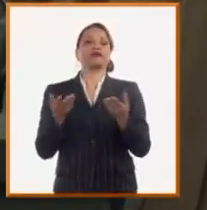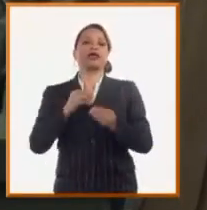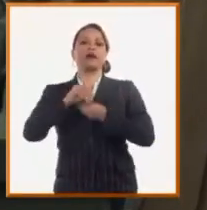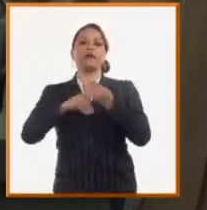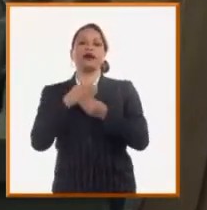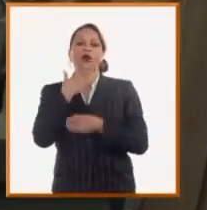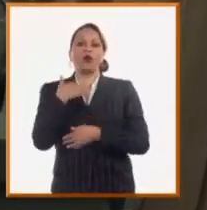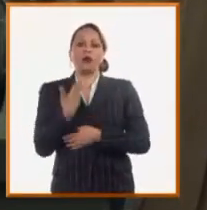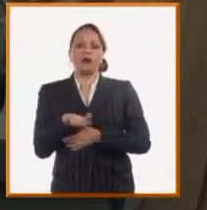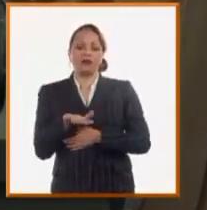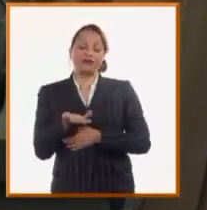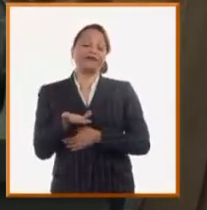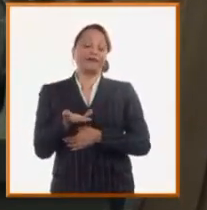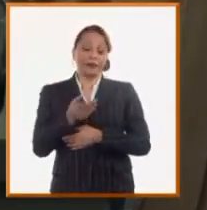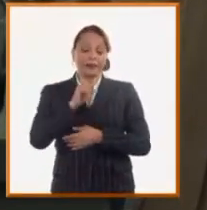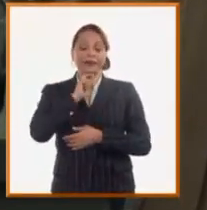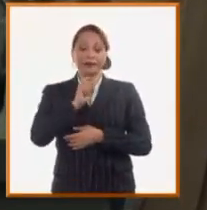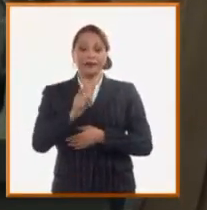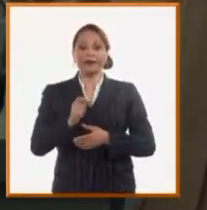Sino que vas a cambiar.